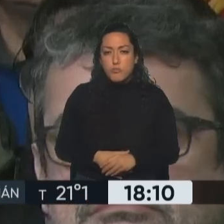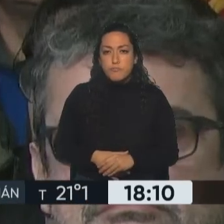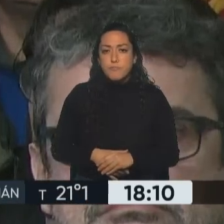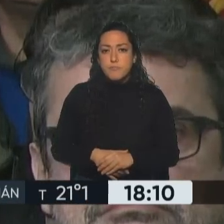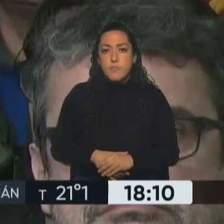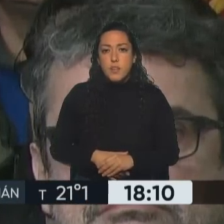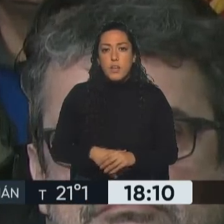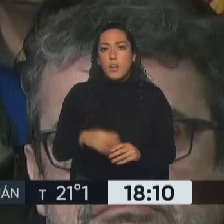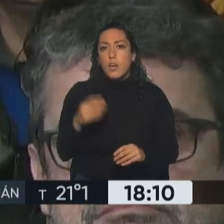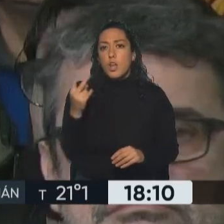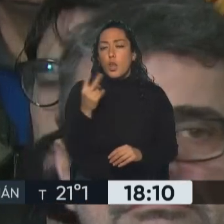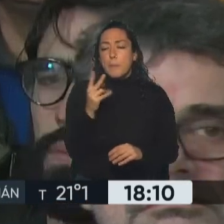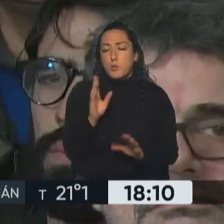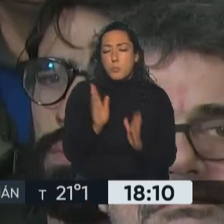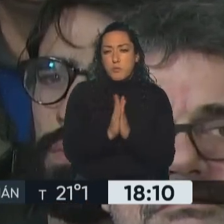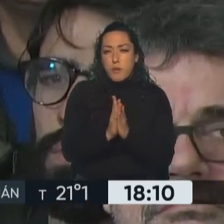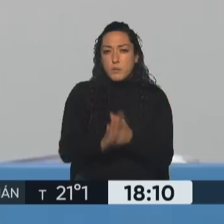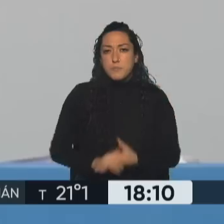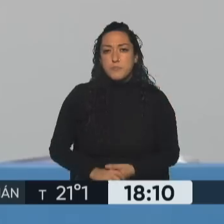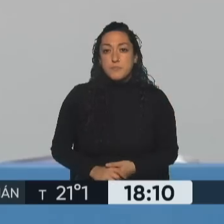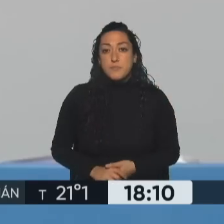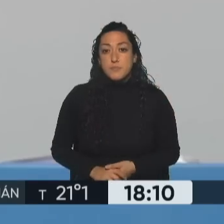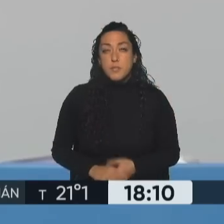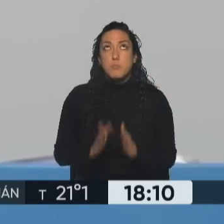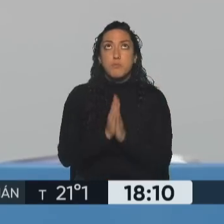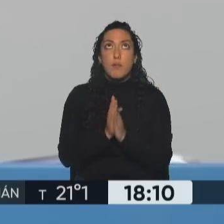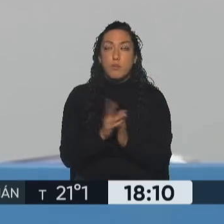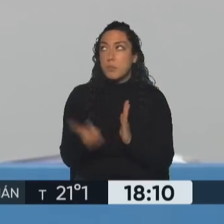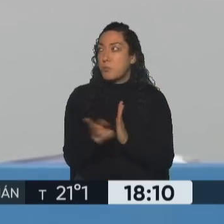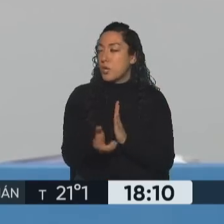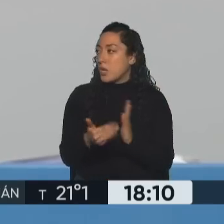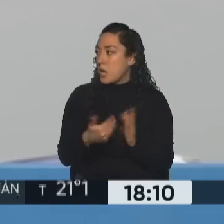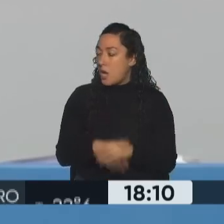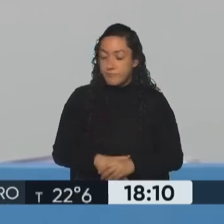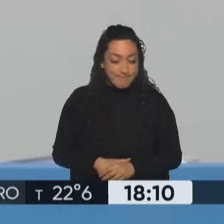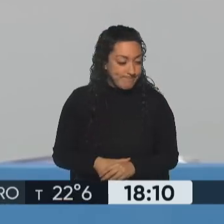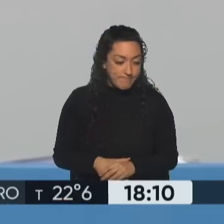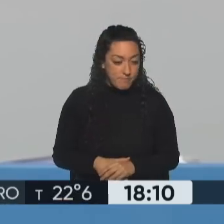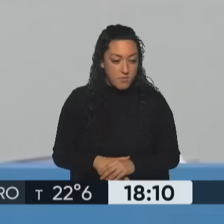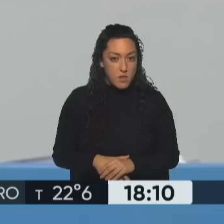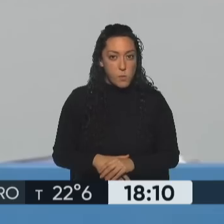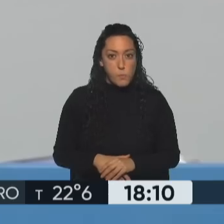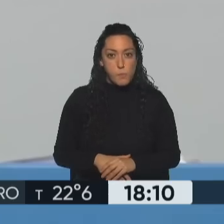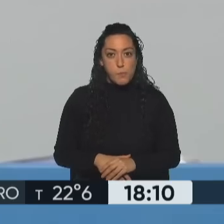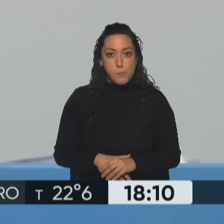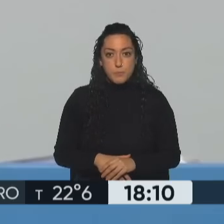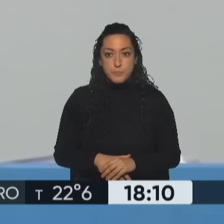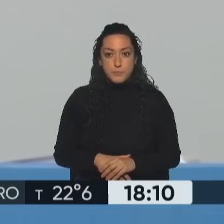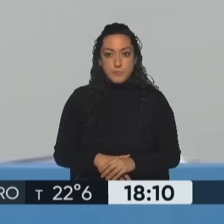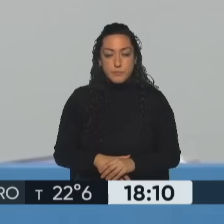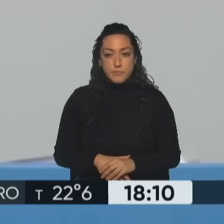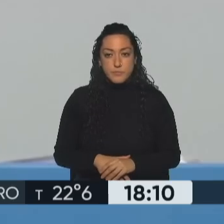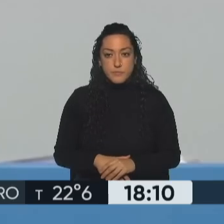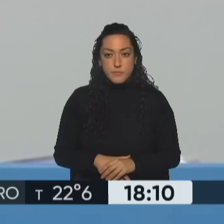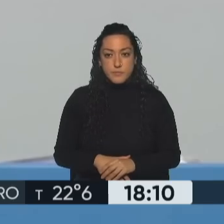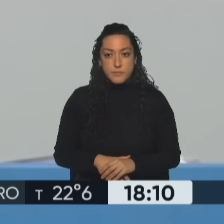Quiero leerles 2 minutos, por favor, acá está. ¡Ay, Dios mío, esta porquería! Acá está, a ver.